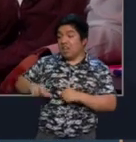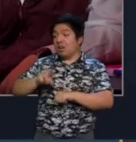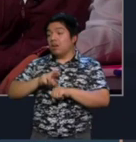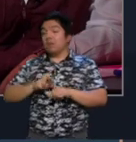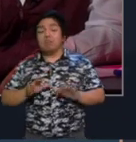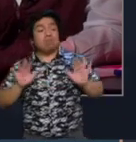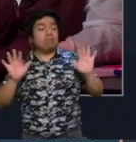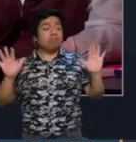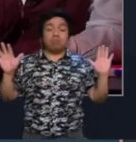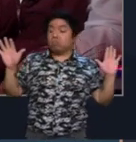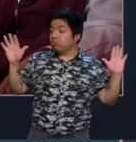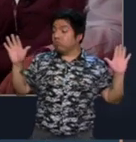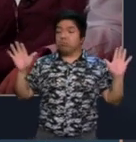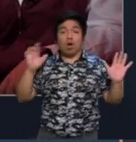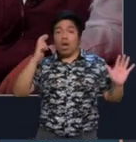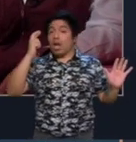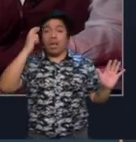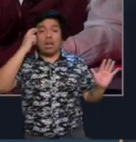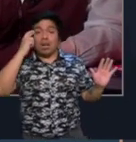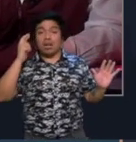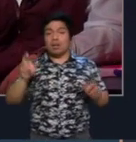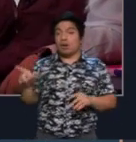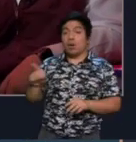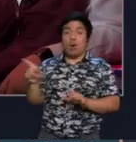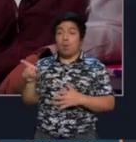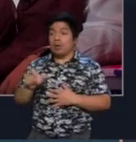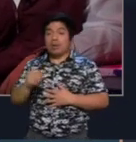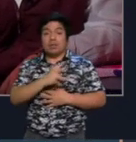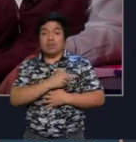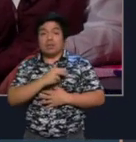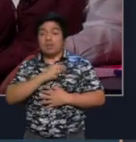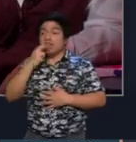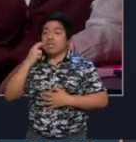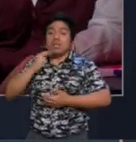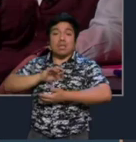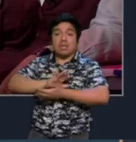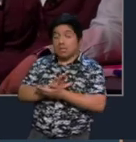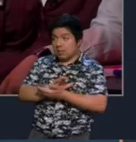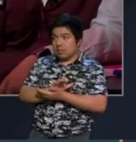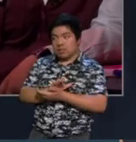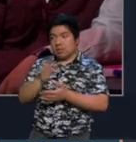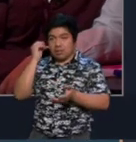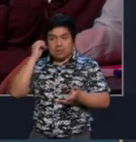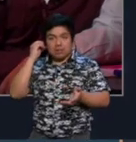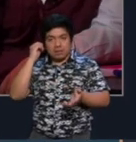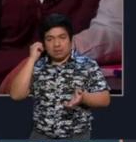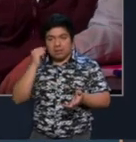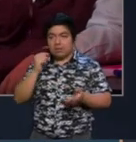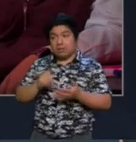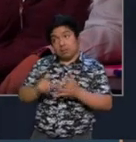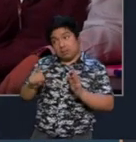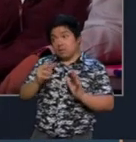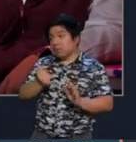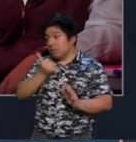sientan reyes o como el hijo de Xochitl ande de racista, No de hablemos de hijos clasista, de, nada porque de sales eso. perdiendo, ¿eh? Y Aquí ya